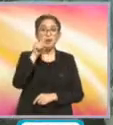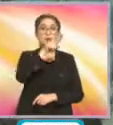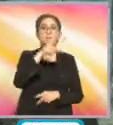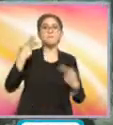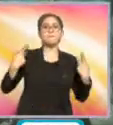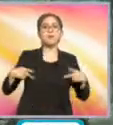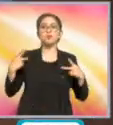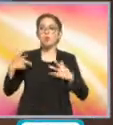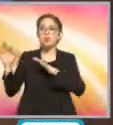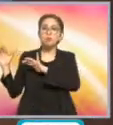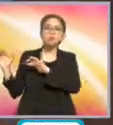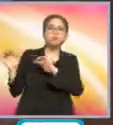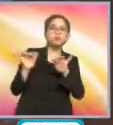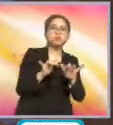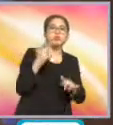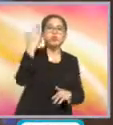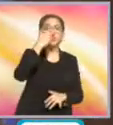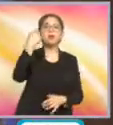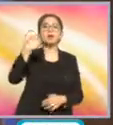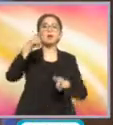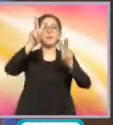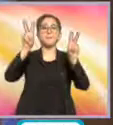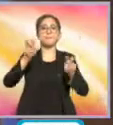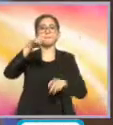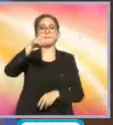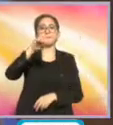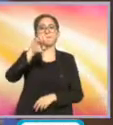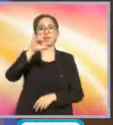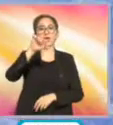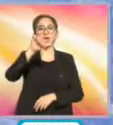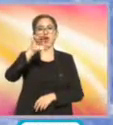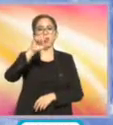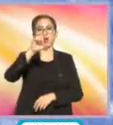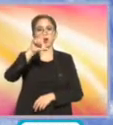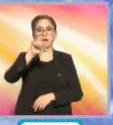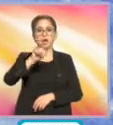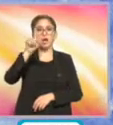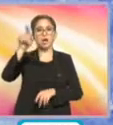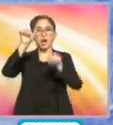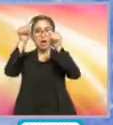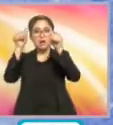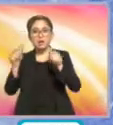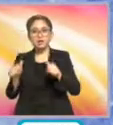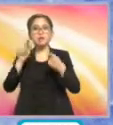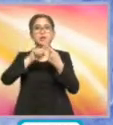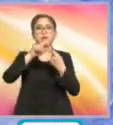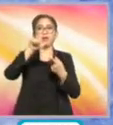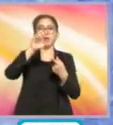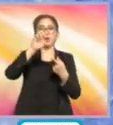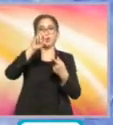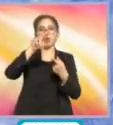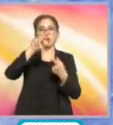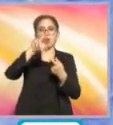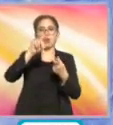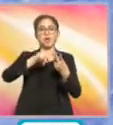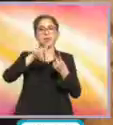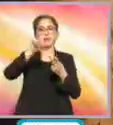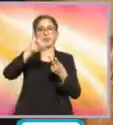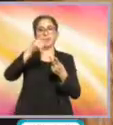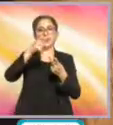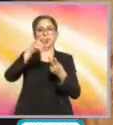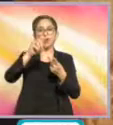de la agenda familiar. Melancolía está integrada por 137 obras de artistas como Leonora Carrington, Diego